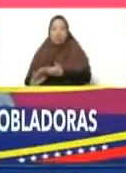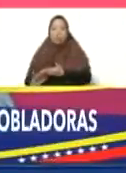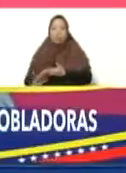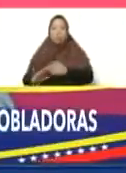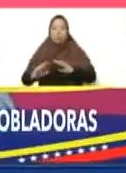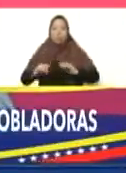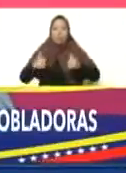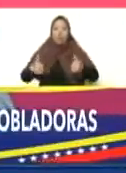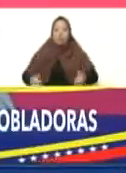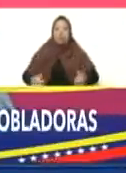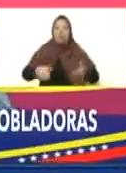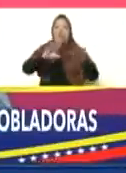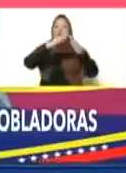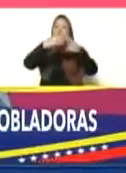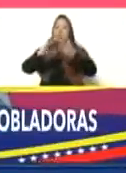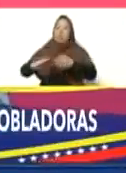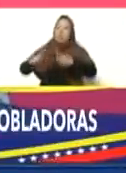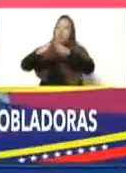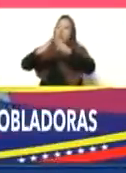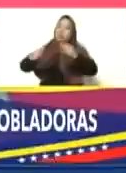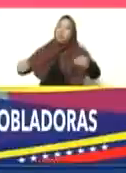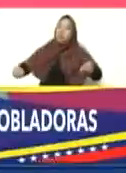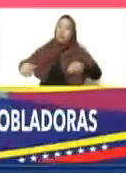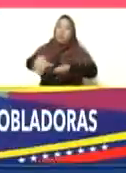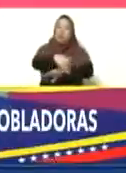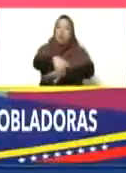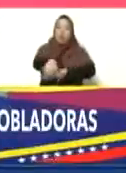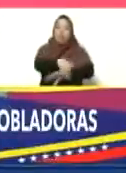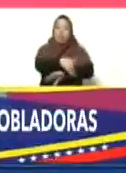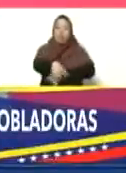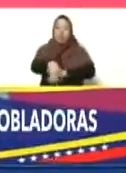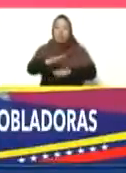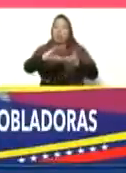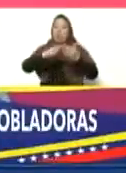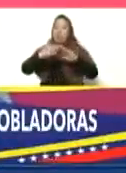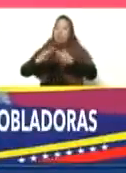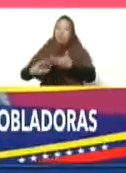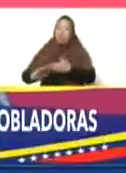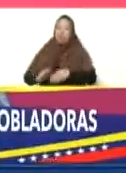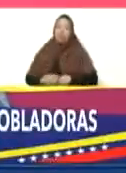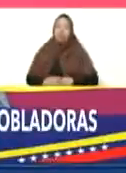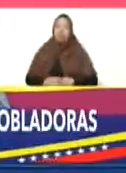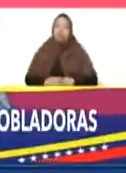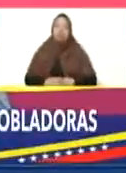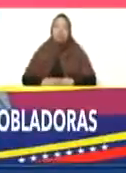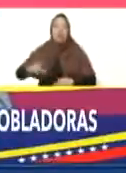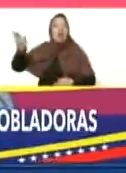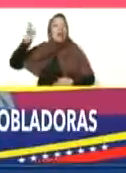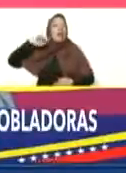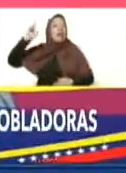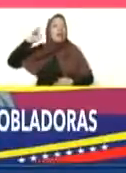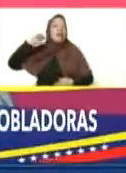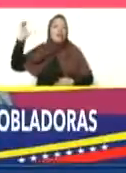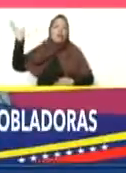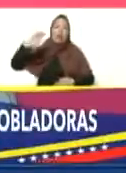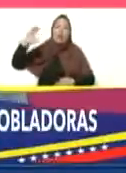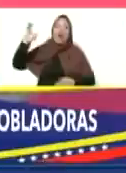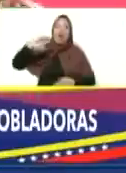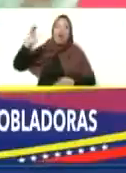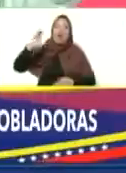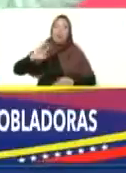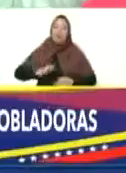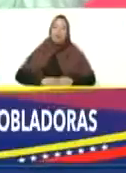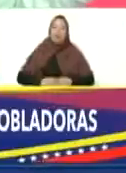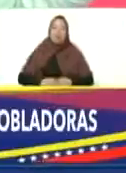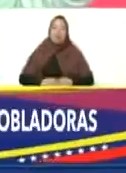valle todo el valle todo el valle desde radio caracas las